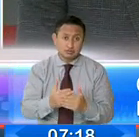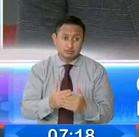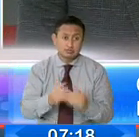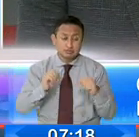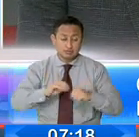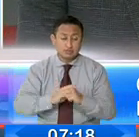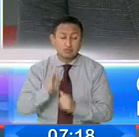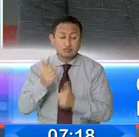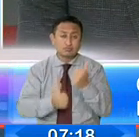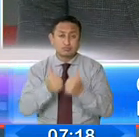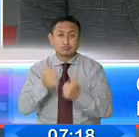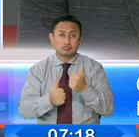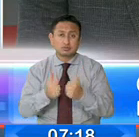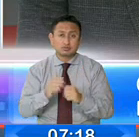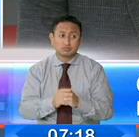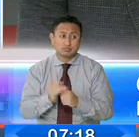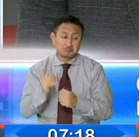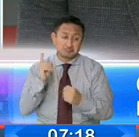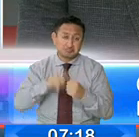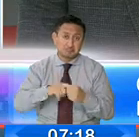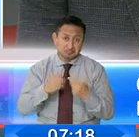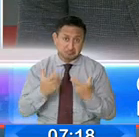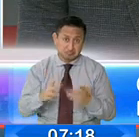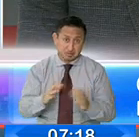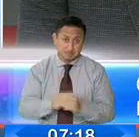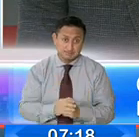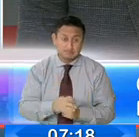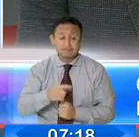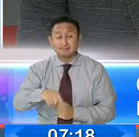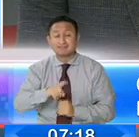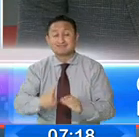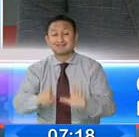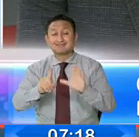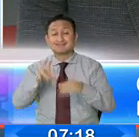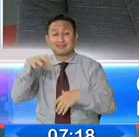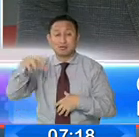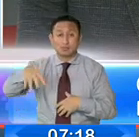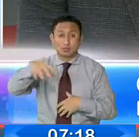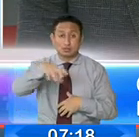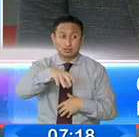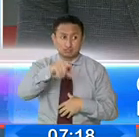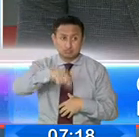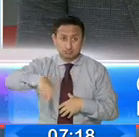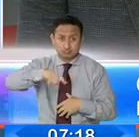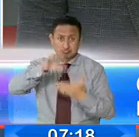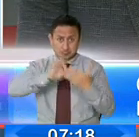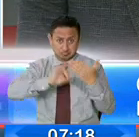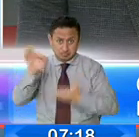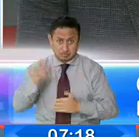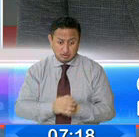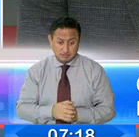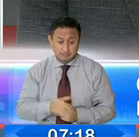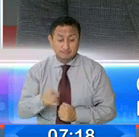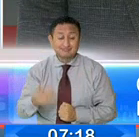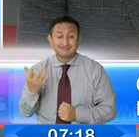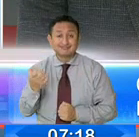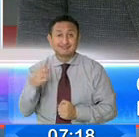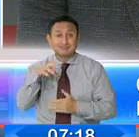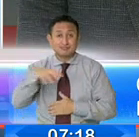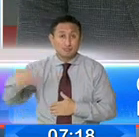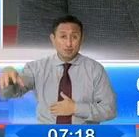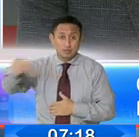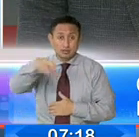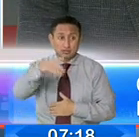las candidaturas que estaban inscritos. Incluso en 6 provincias se encontraban ya calificados, porque ellos en 15 provincias hicieron